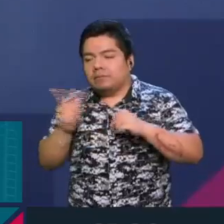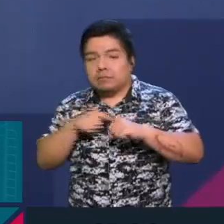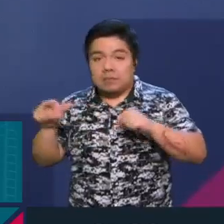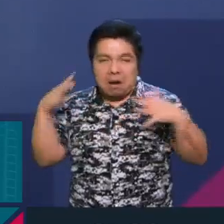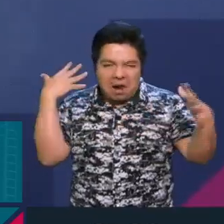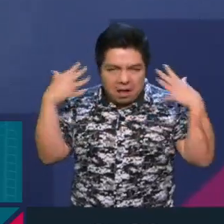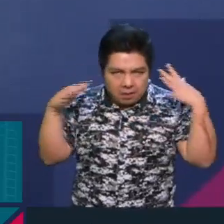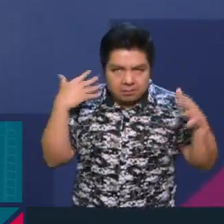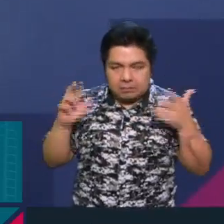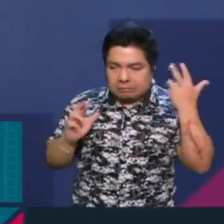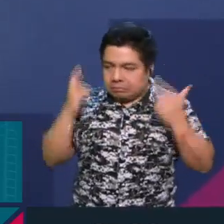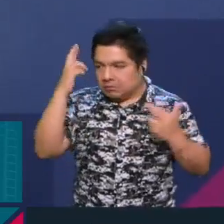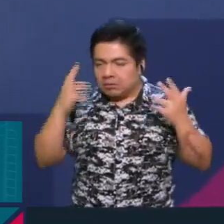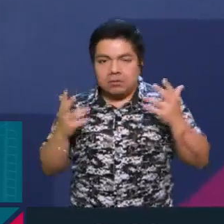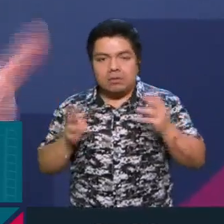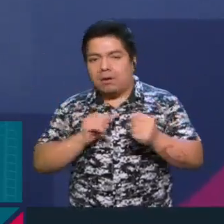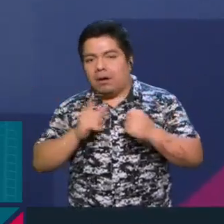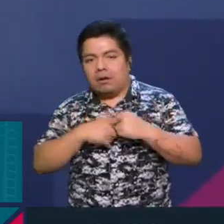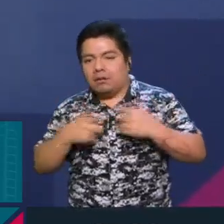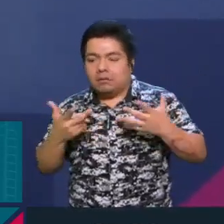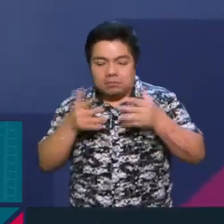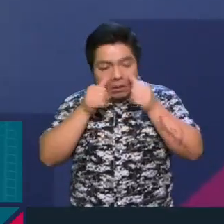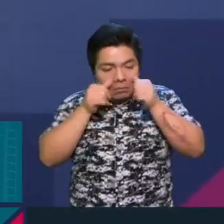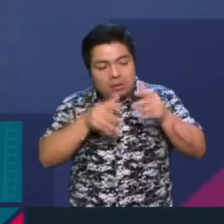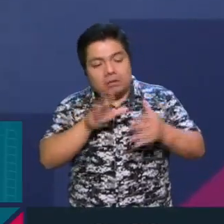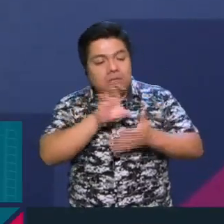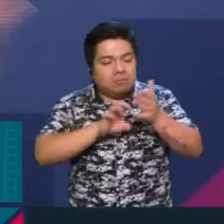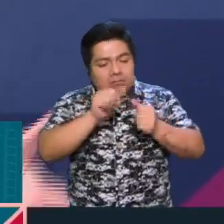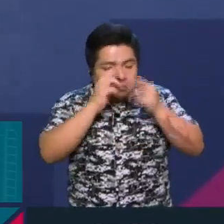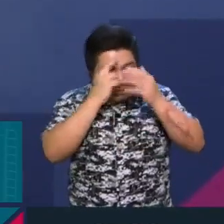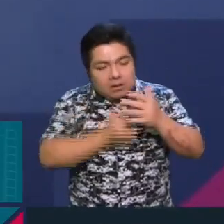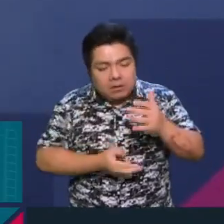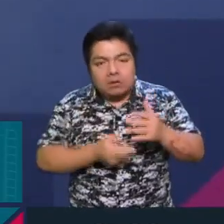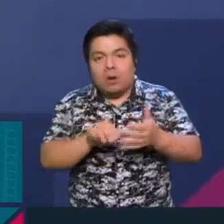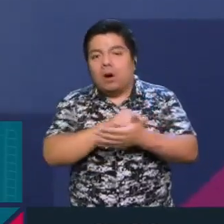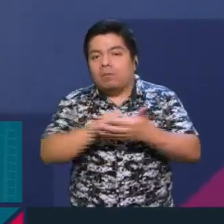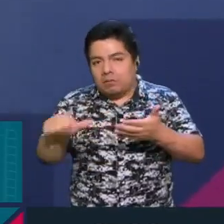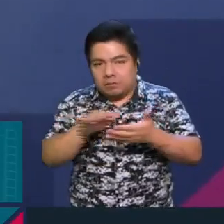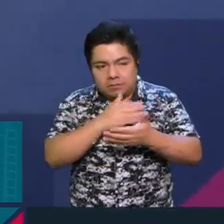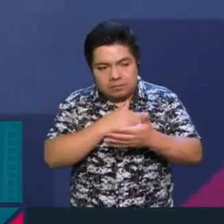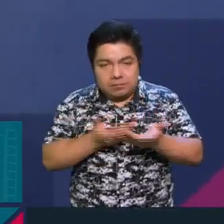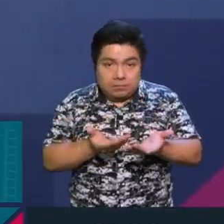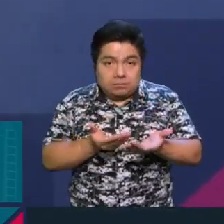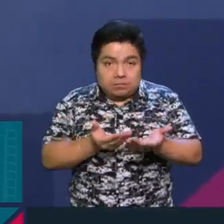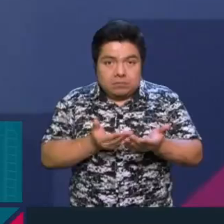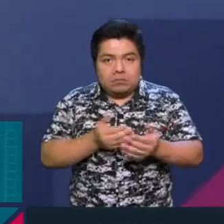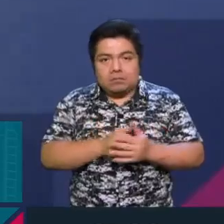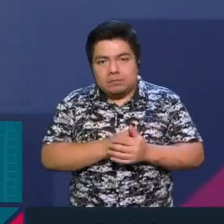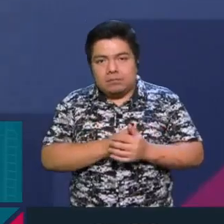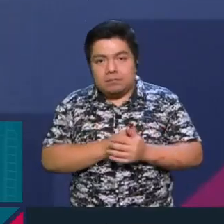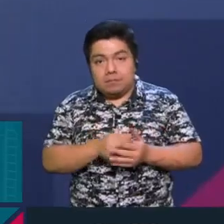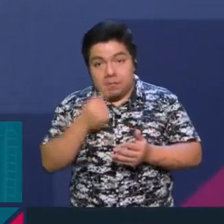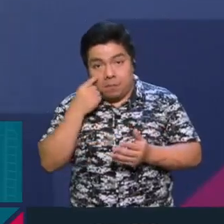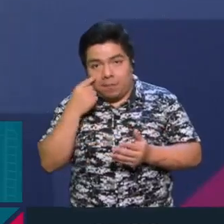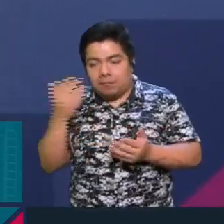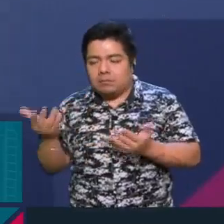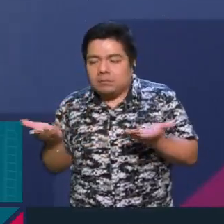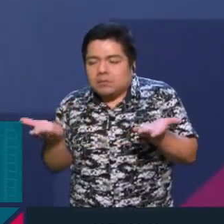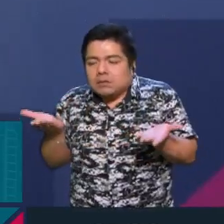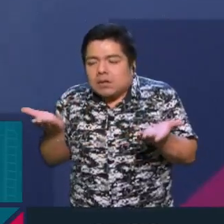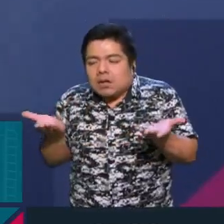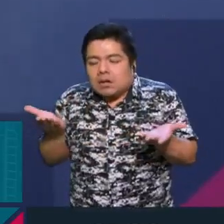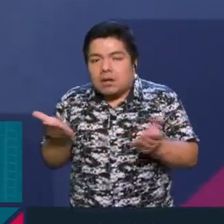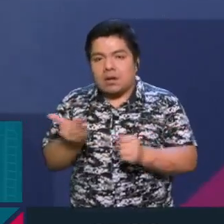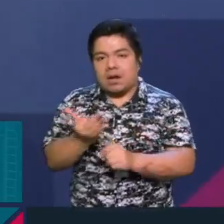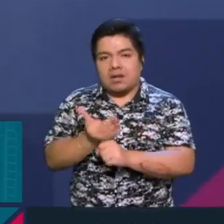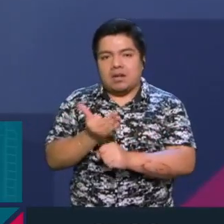rebelión se desatiende el texto constitucional o se anula el contenido de la Carta Magna, y él intenta equipararlo con lo